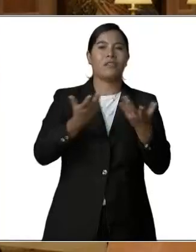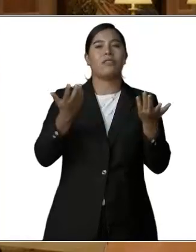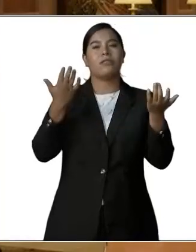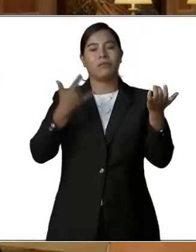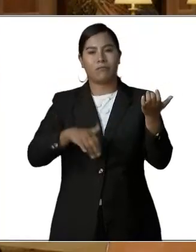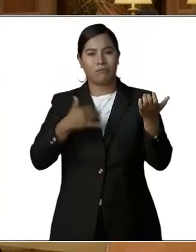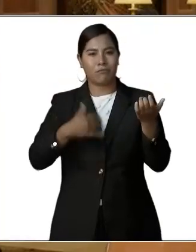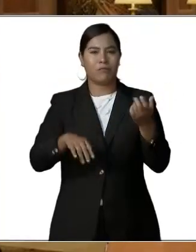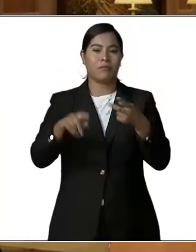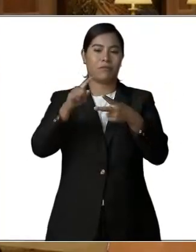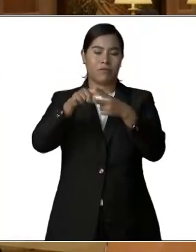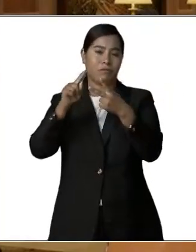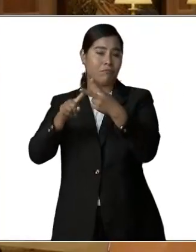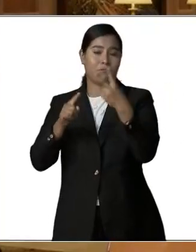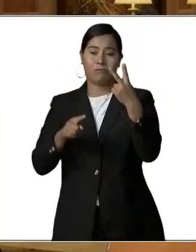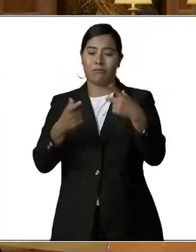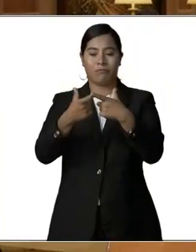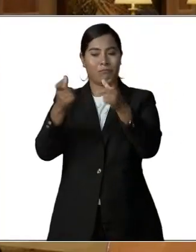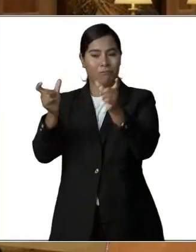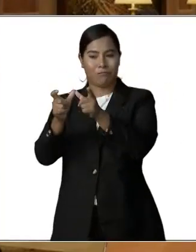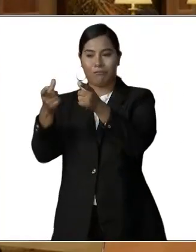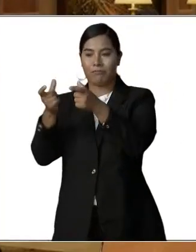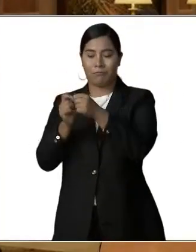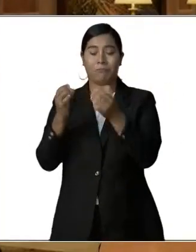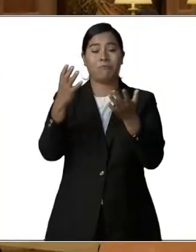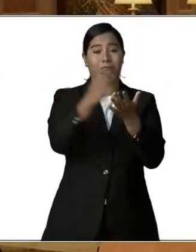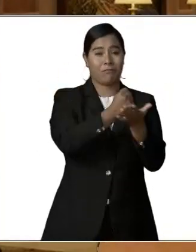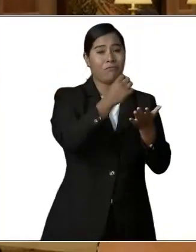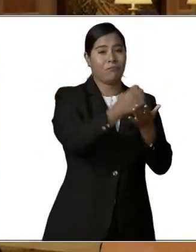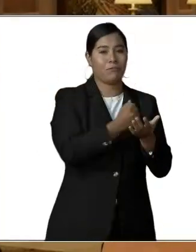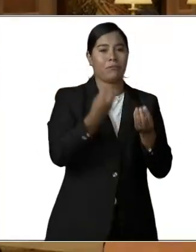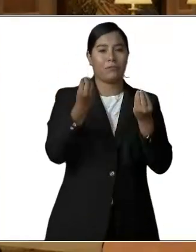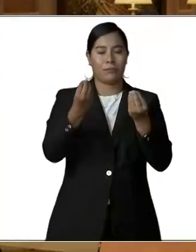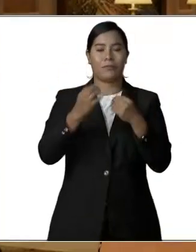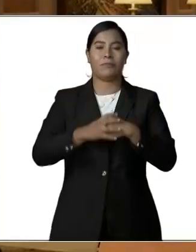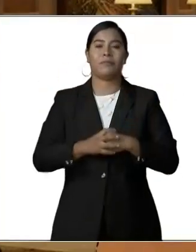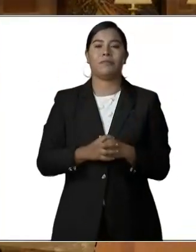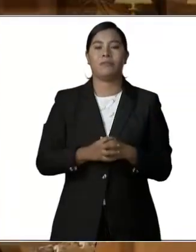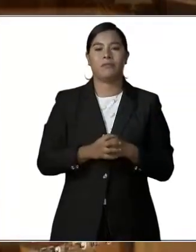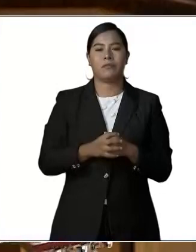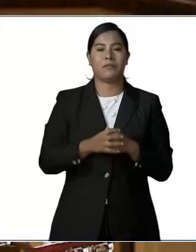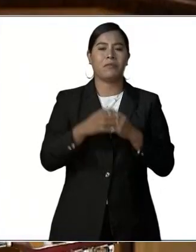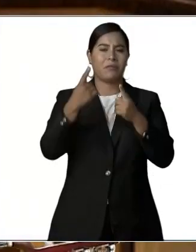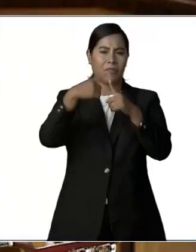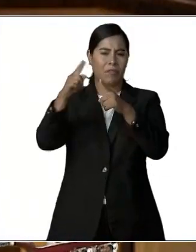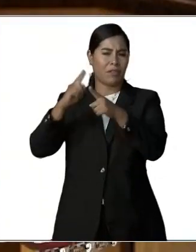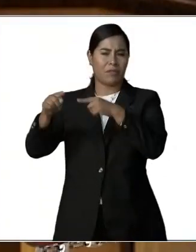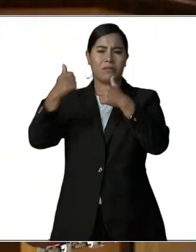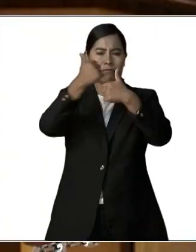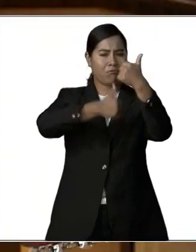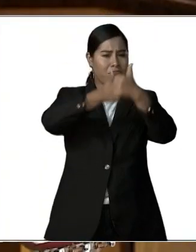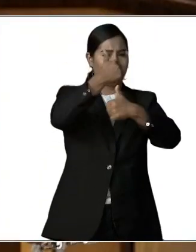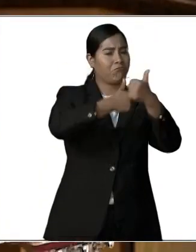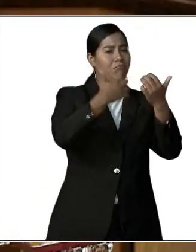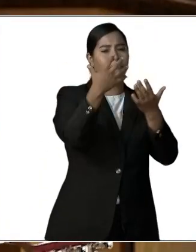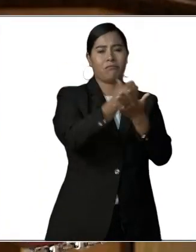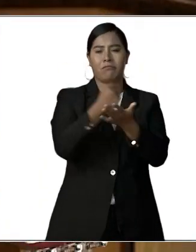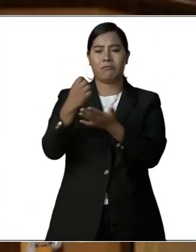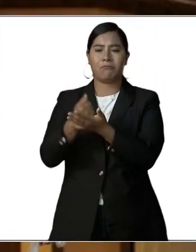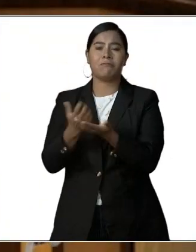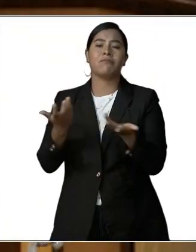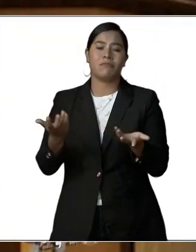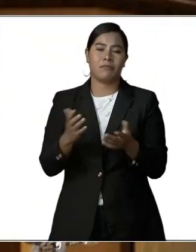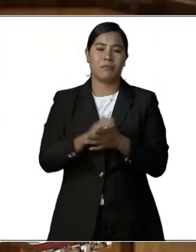individualmente, en las dos rondallas y aparte los arreglos y los primeros lugares en las diferentes categorías en las que fuimos. Entonces, como estamos comentando,